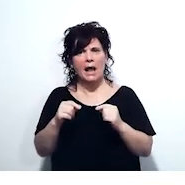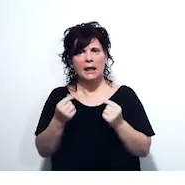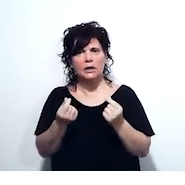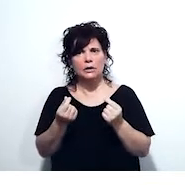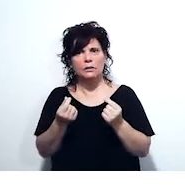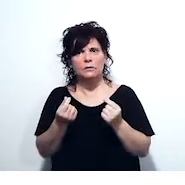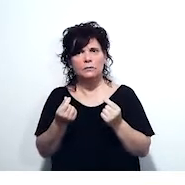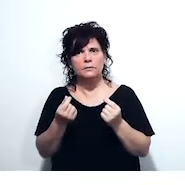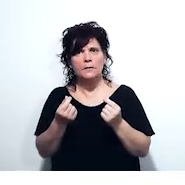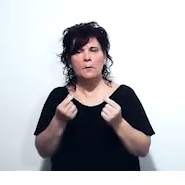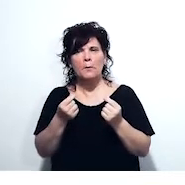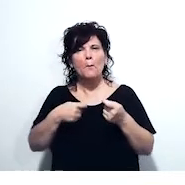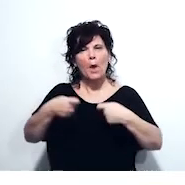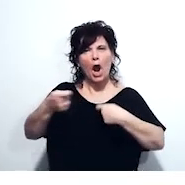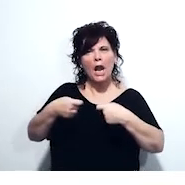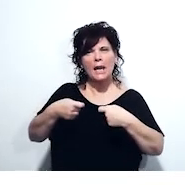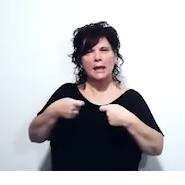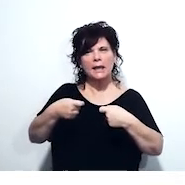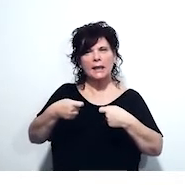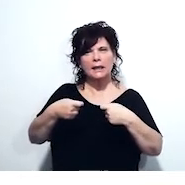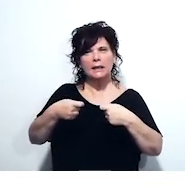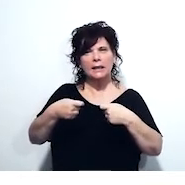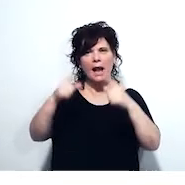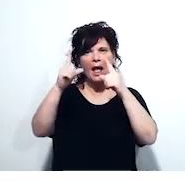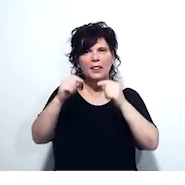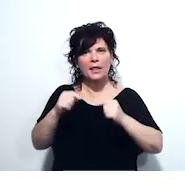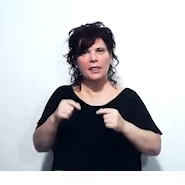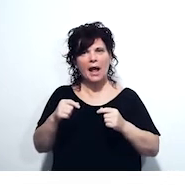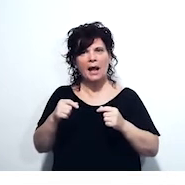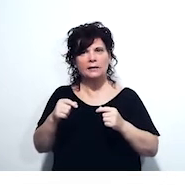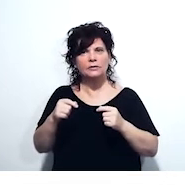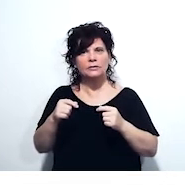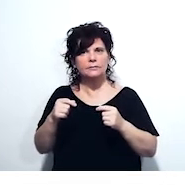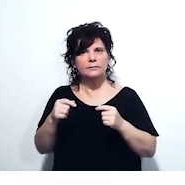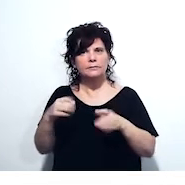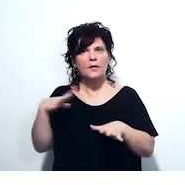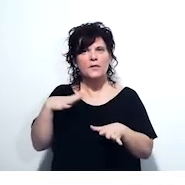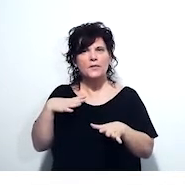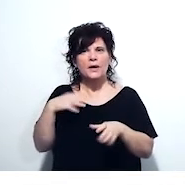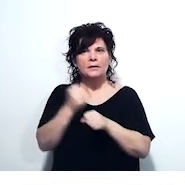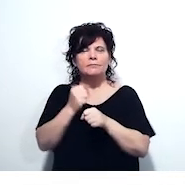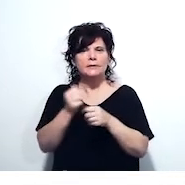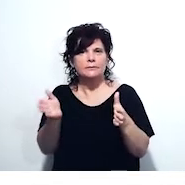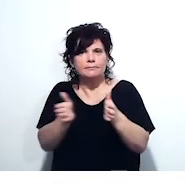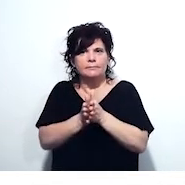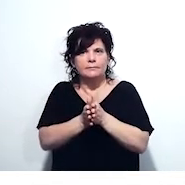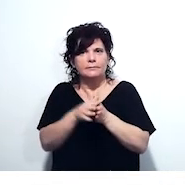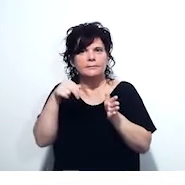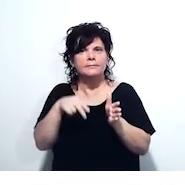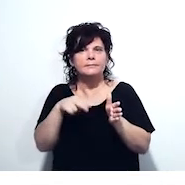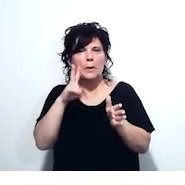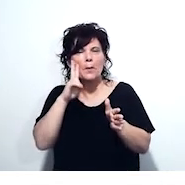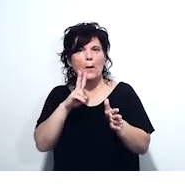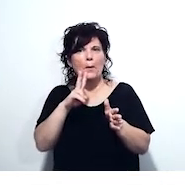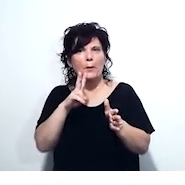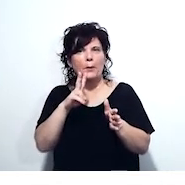sobre basar las políticas de datos, y falta de confianza entre gobierno, sociedad civil y sector privado. Bueno, lo hemos seguido,